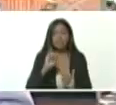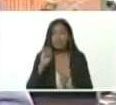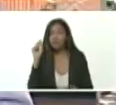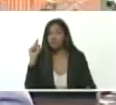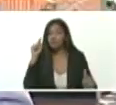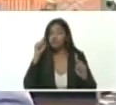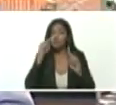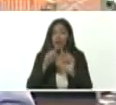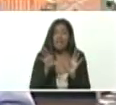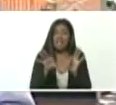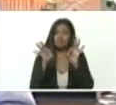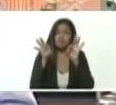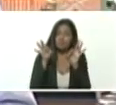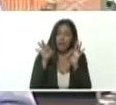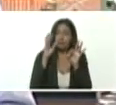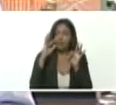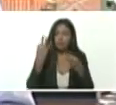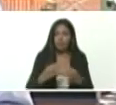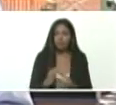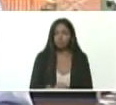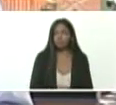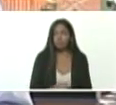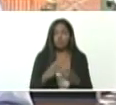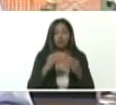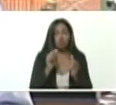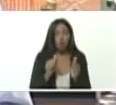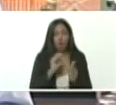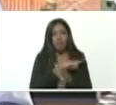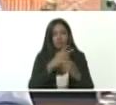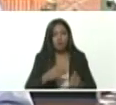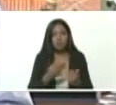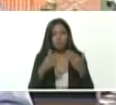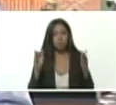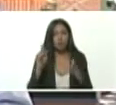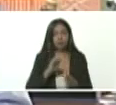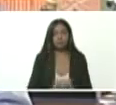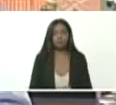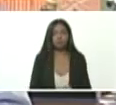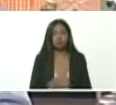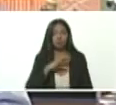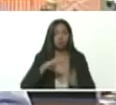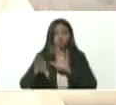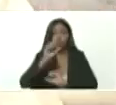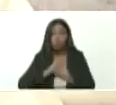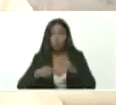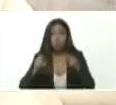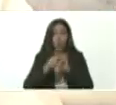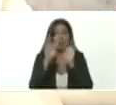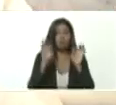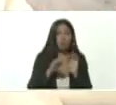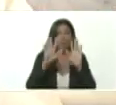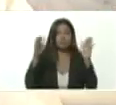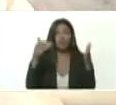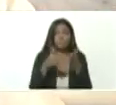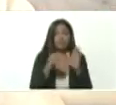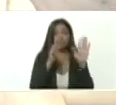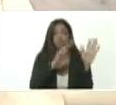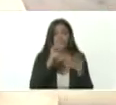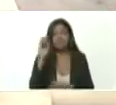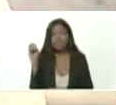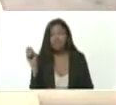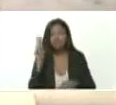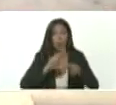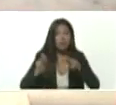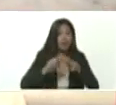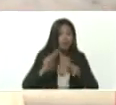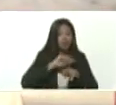misión especialísima de todo el Poder Popular. Así es. Hemos captado, presidente, 10.700, y de los